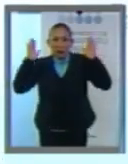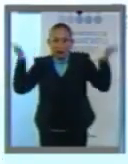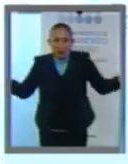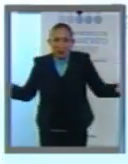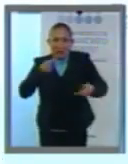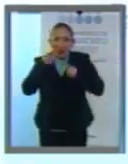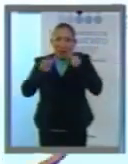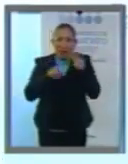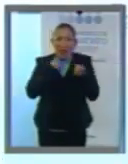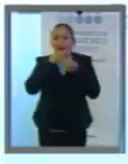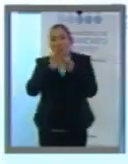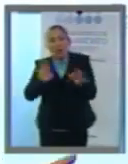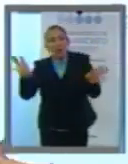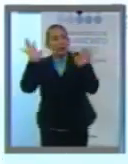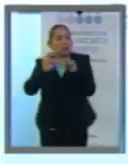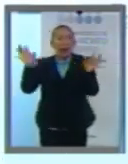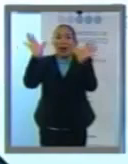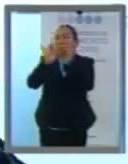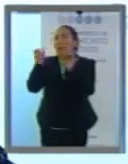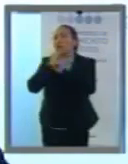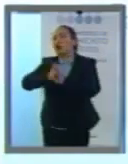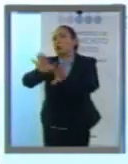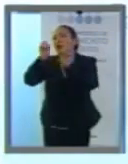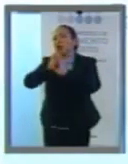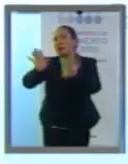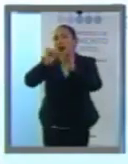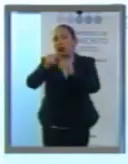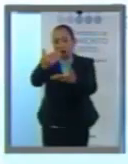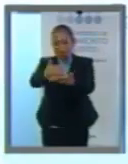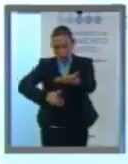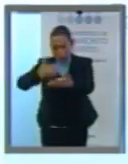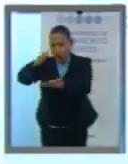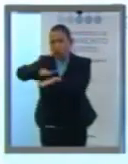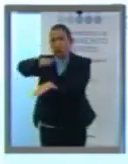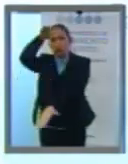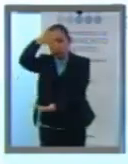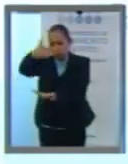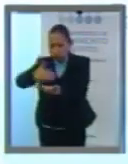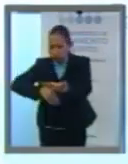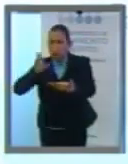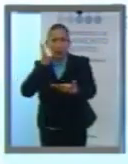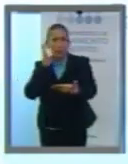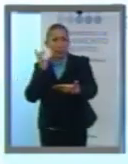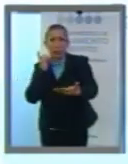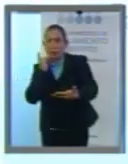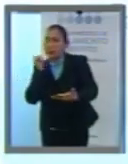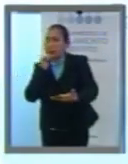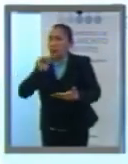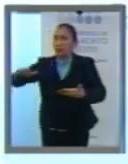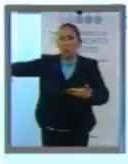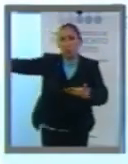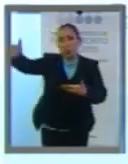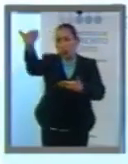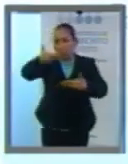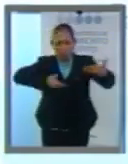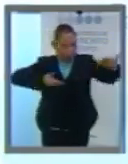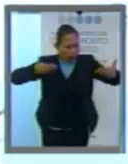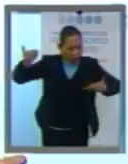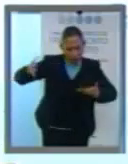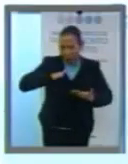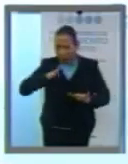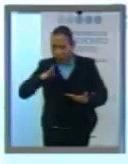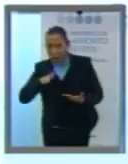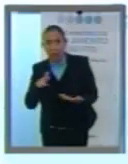acuerdo. Estaríamos muy bien, ¿no? Tenemos informes incluso en nuestros congresos, informes por todos lados, solo